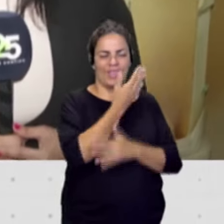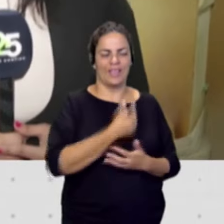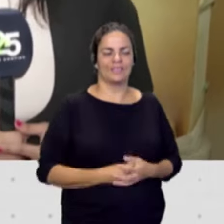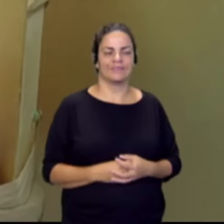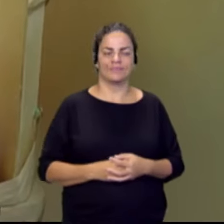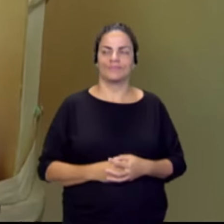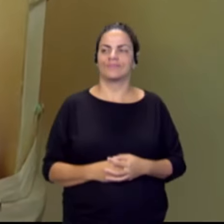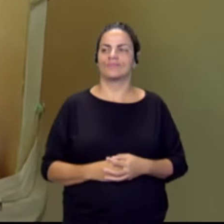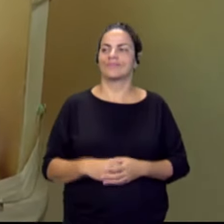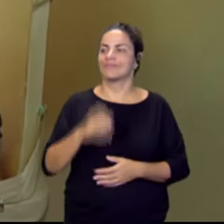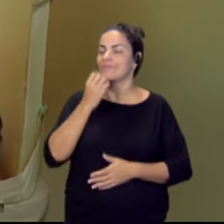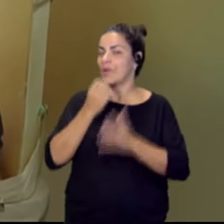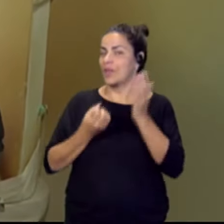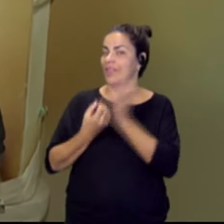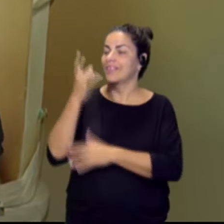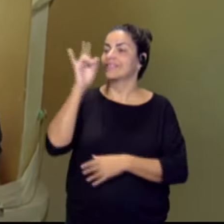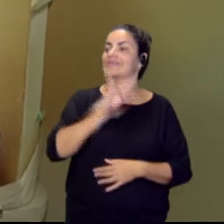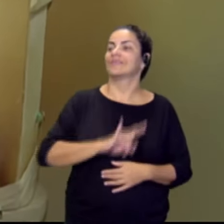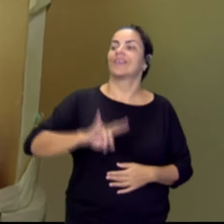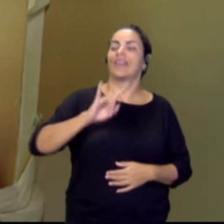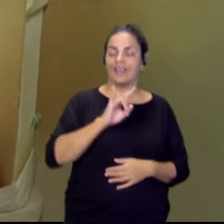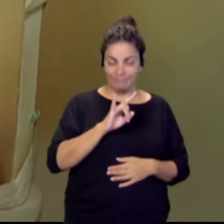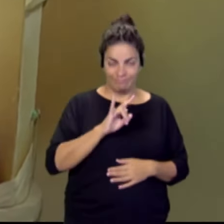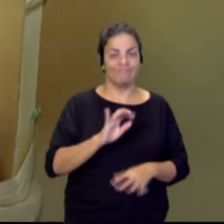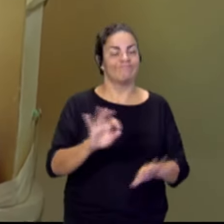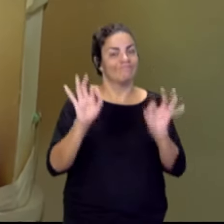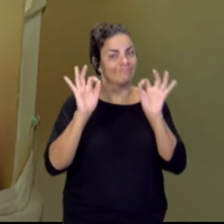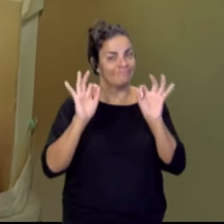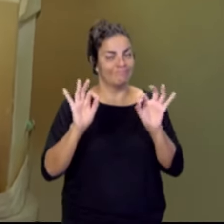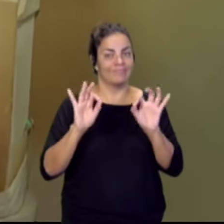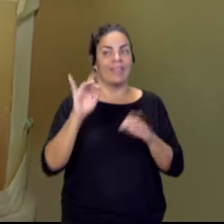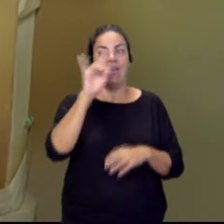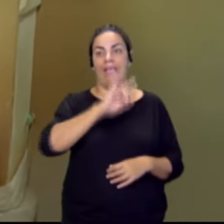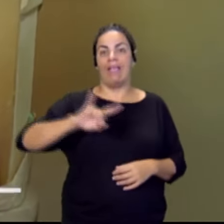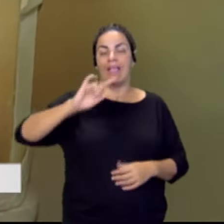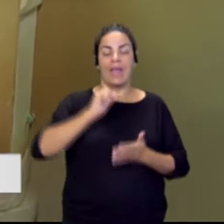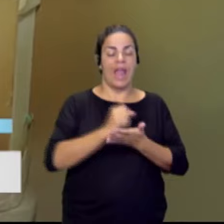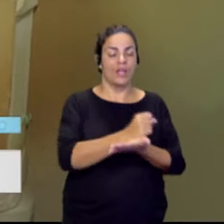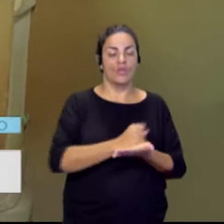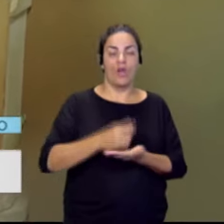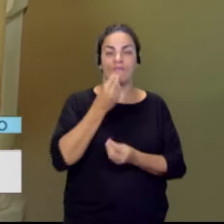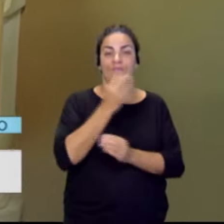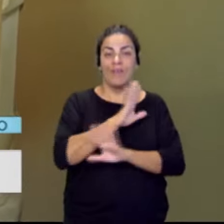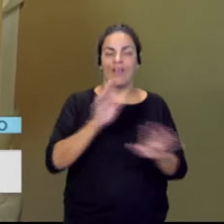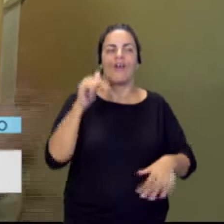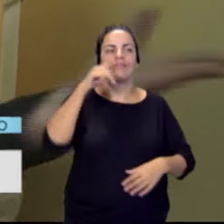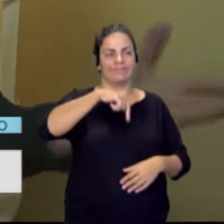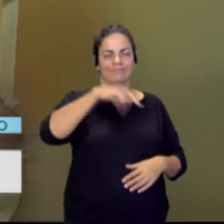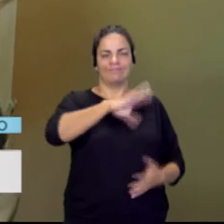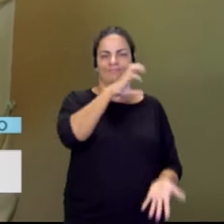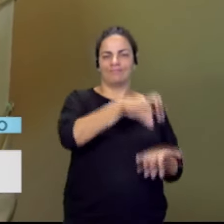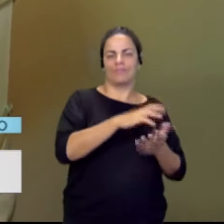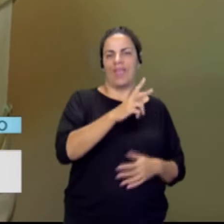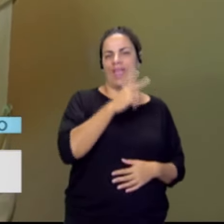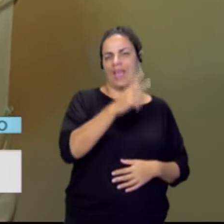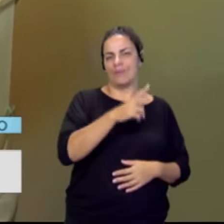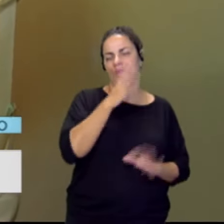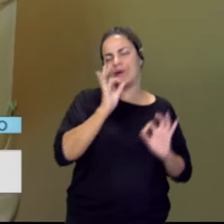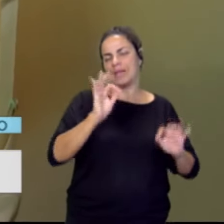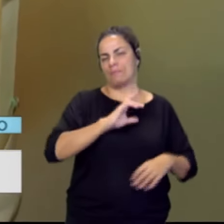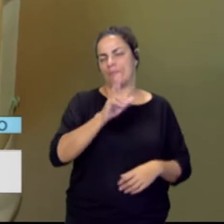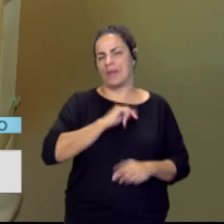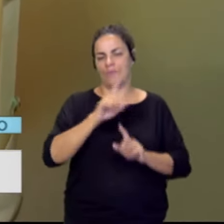Buenos días, Canarias. Así es, el mejor gofio de Canarias en esta molina de Hermigua, en ese premio Agro Canarias 2024,